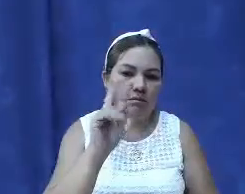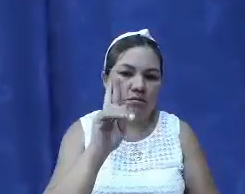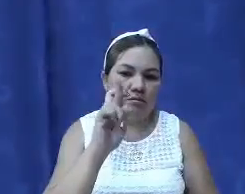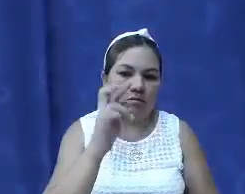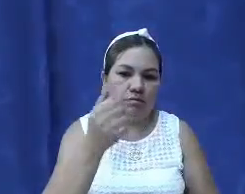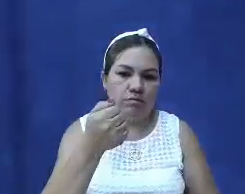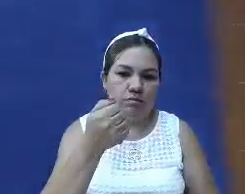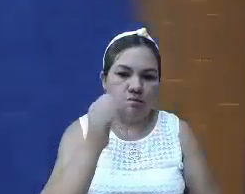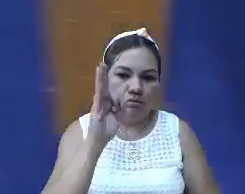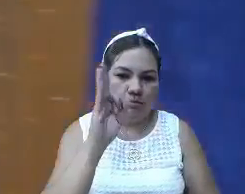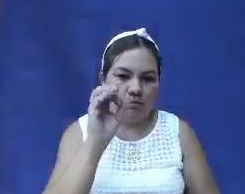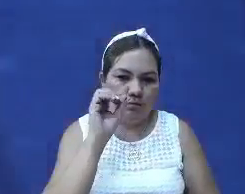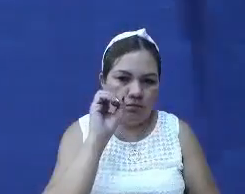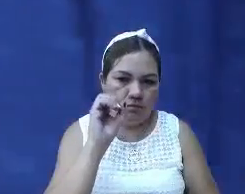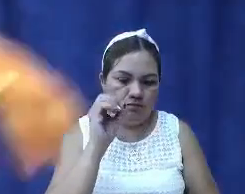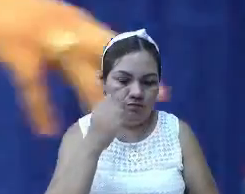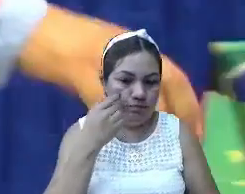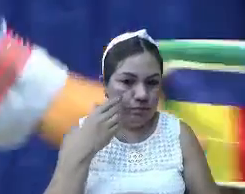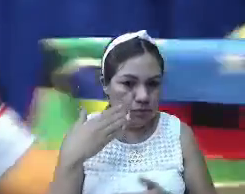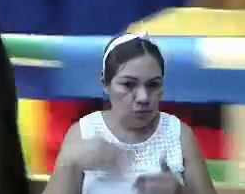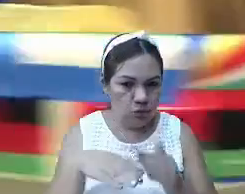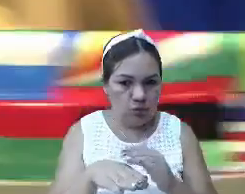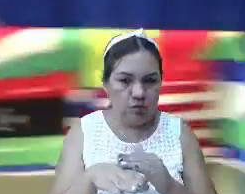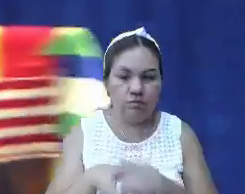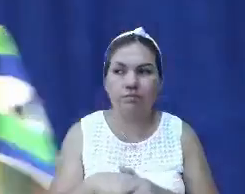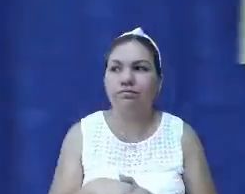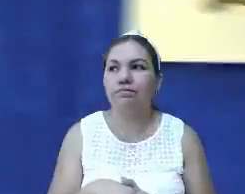¿Conoce usted aquello que se dice, yo soy tu amigo,